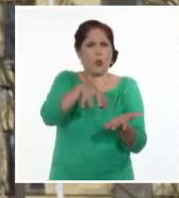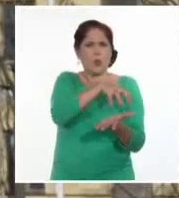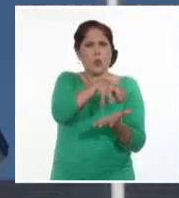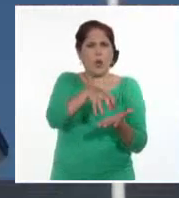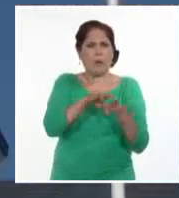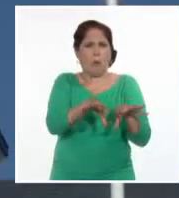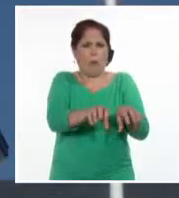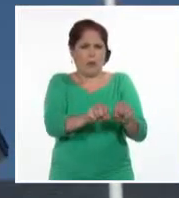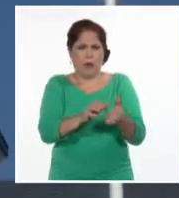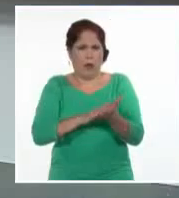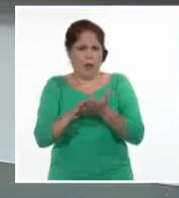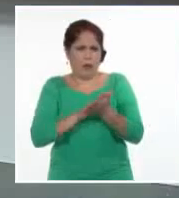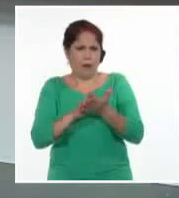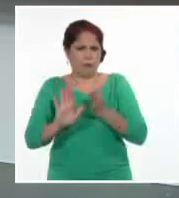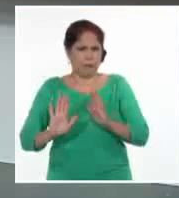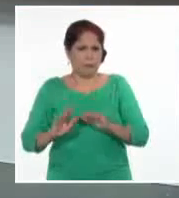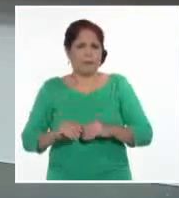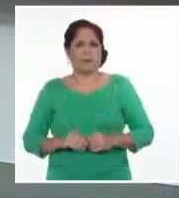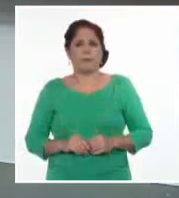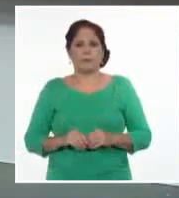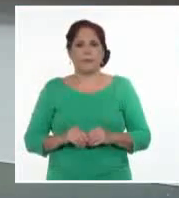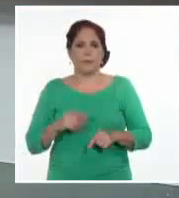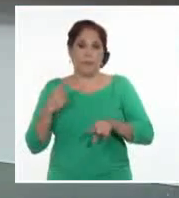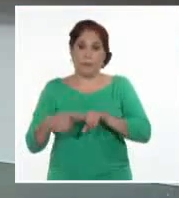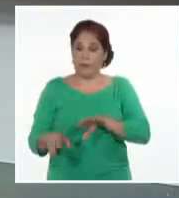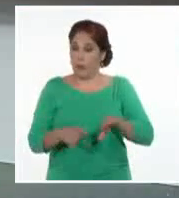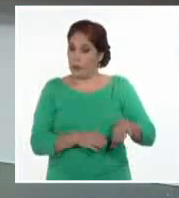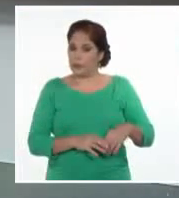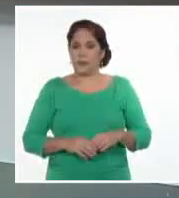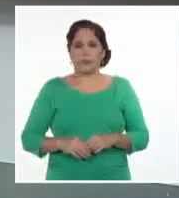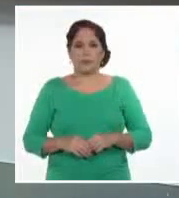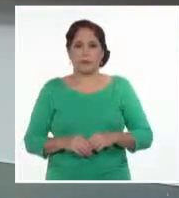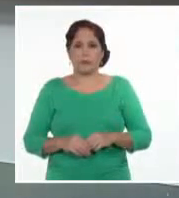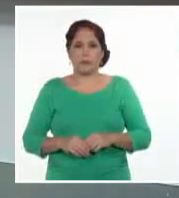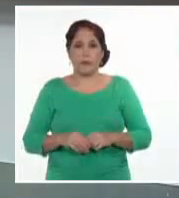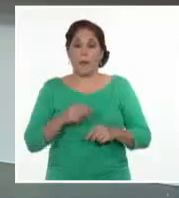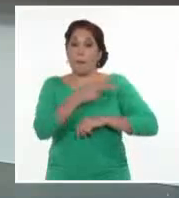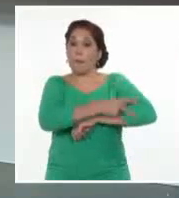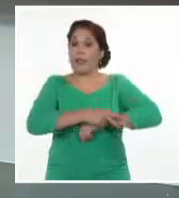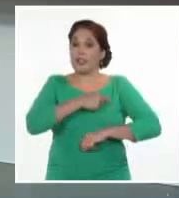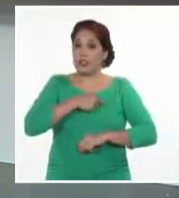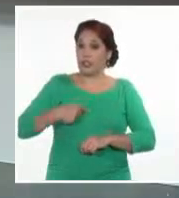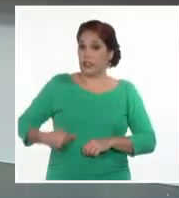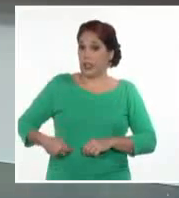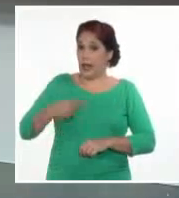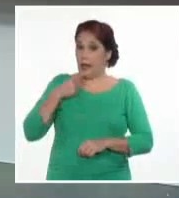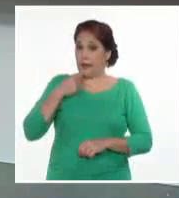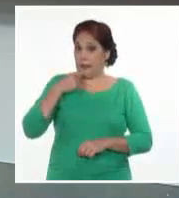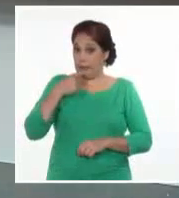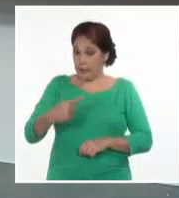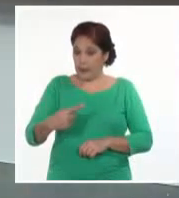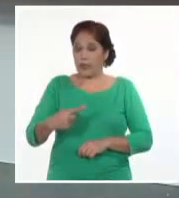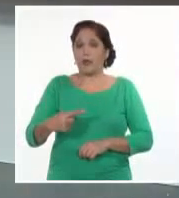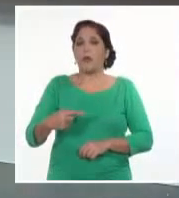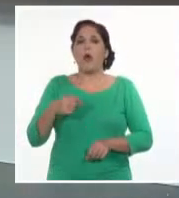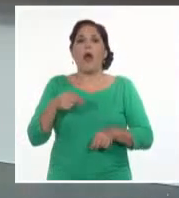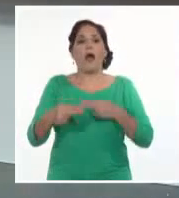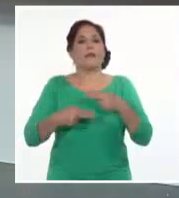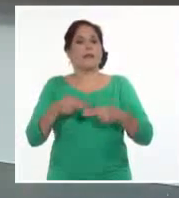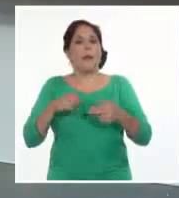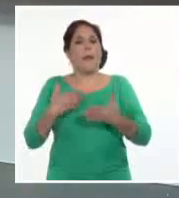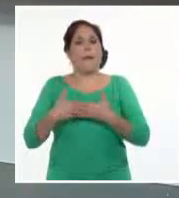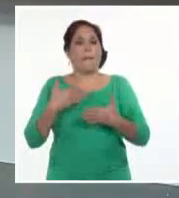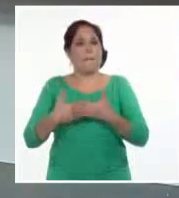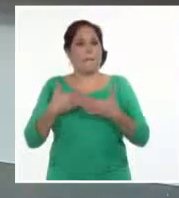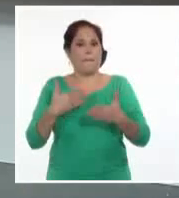la alianza. Y terminamos en China, pues ese país anunció hoy lunes que responderá con acciones a las empresas implicadas